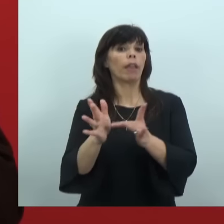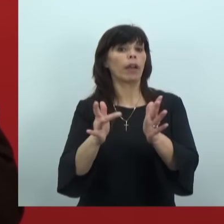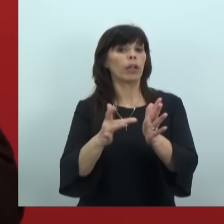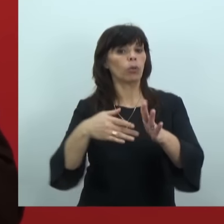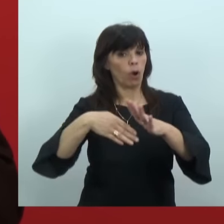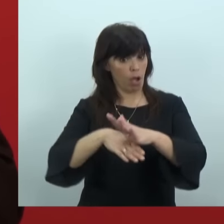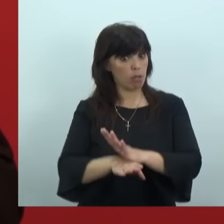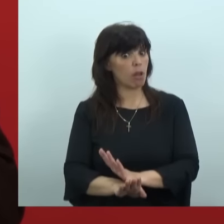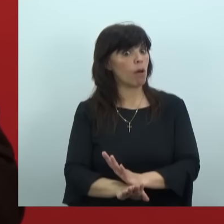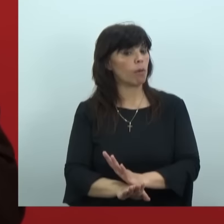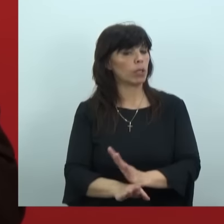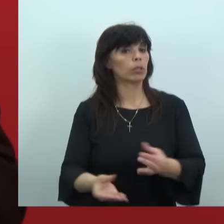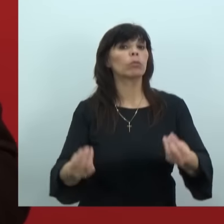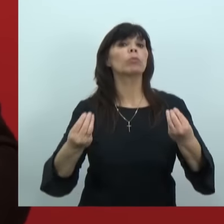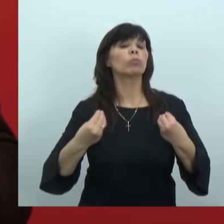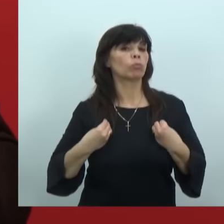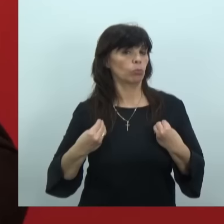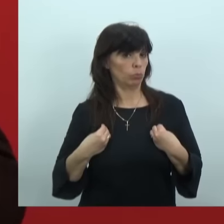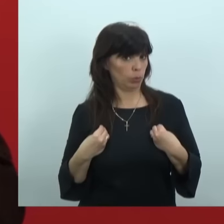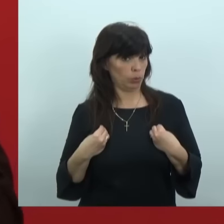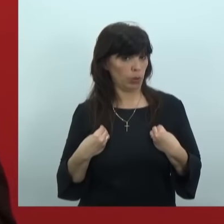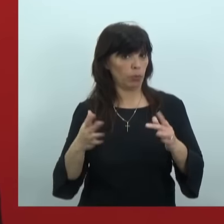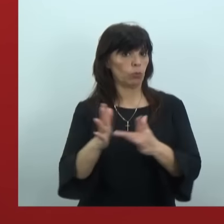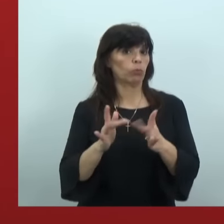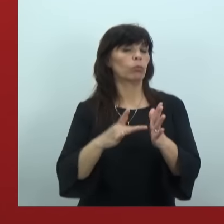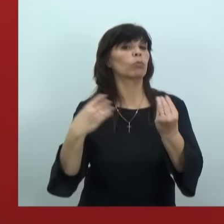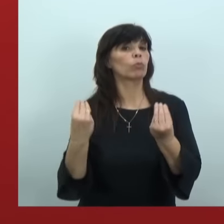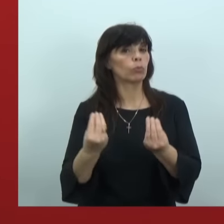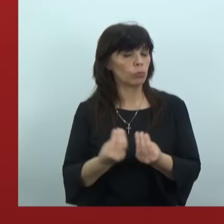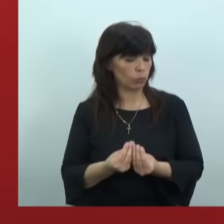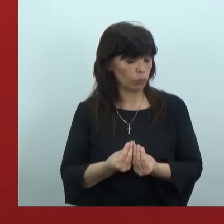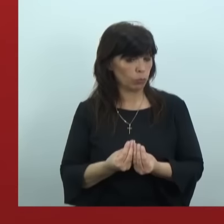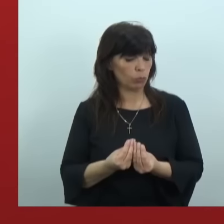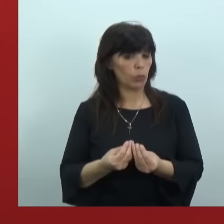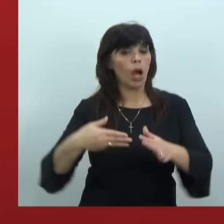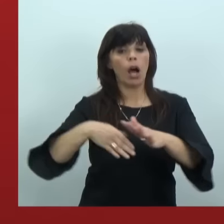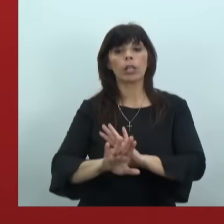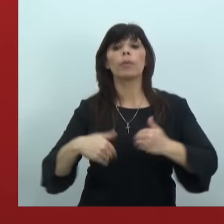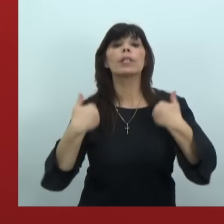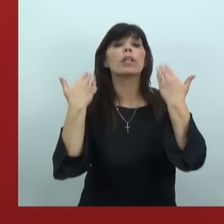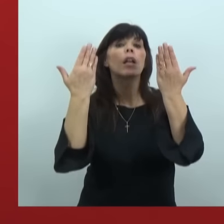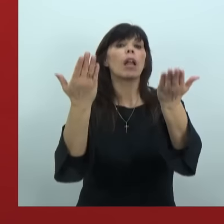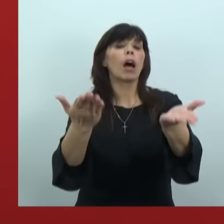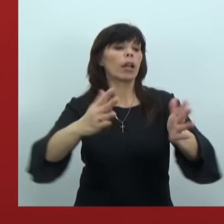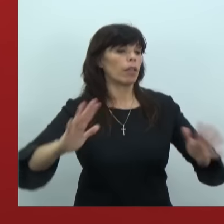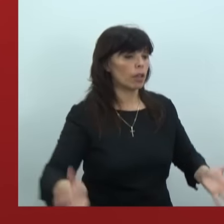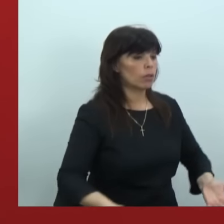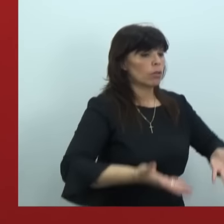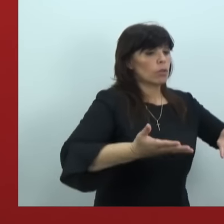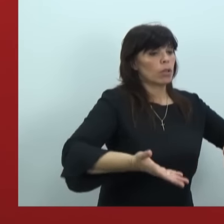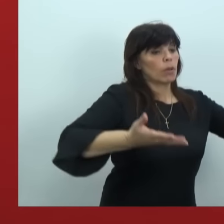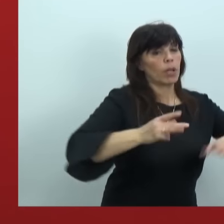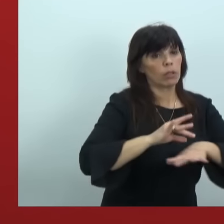con Jesucristo. Por su gracia, Él nos sustenta. Por su gracia, Él nos lleva. Él nos levanta, Él nos